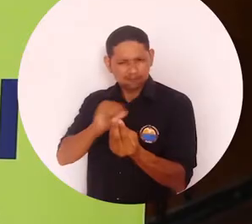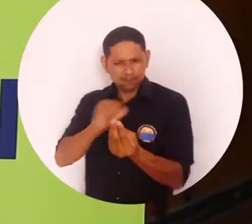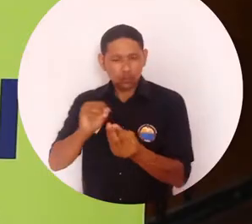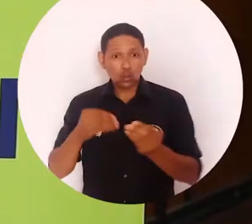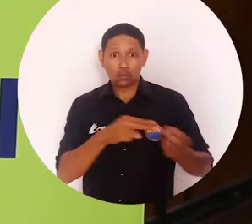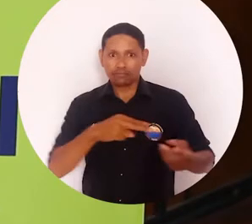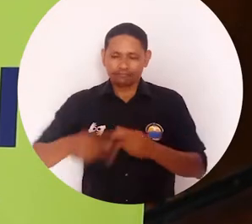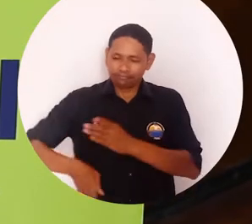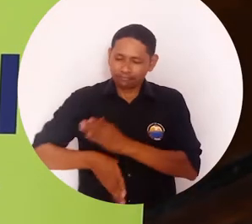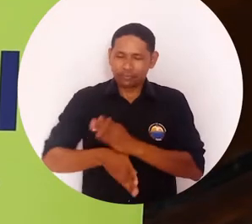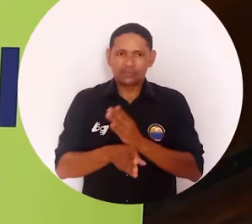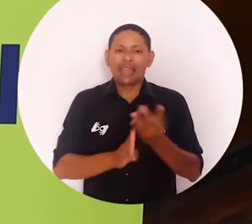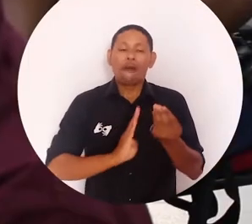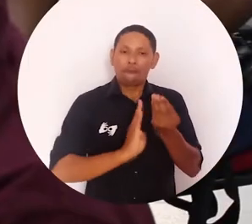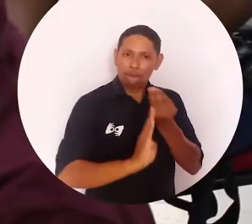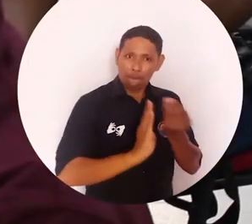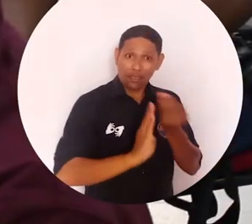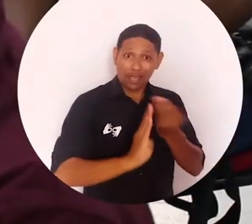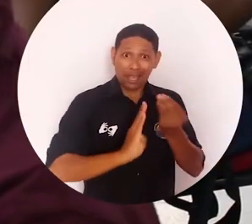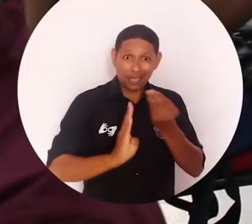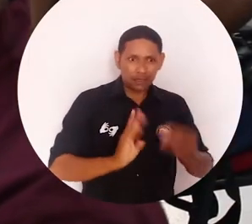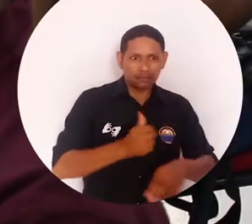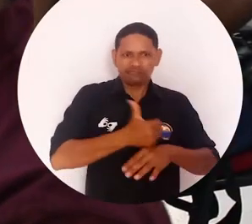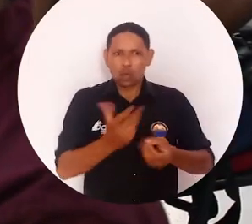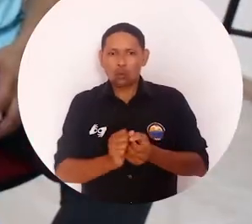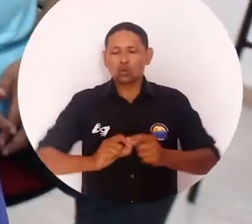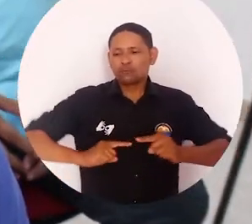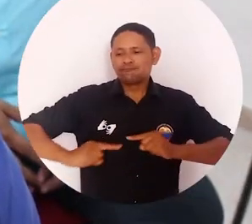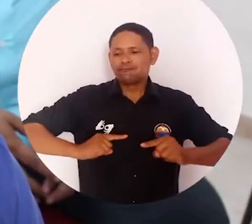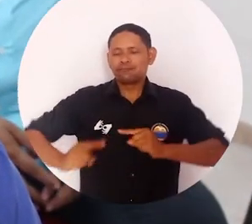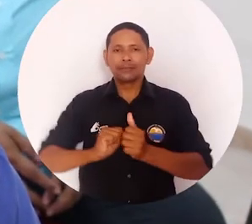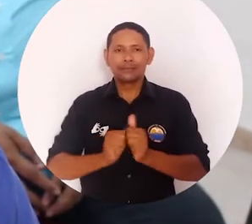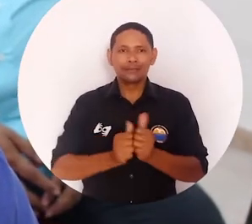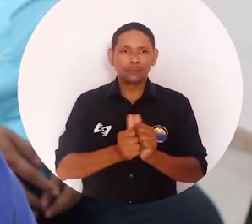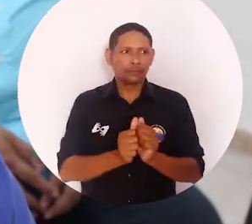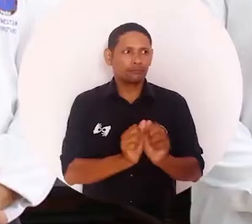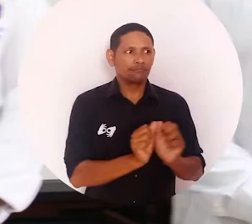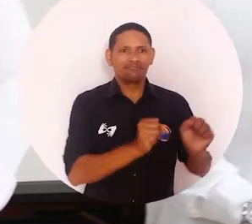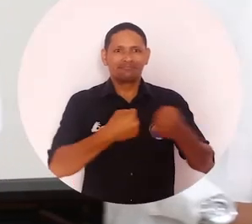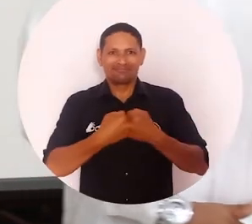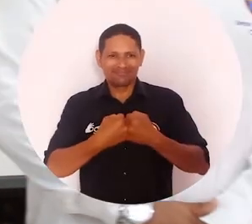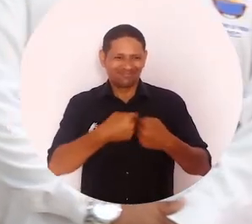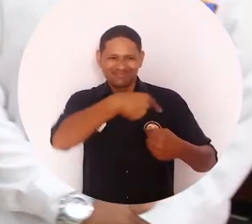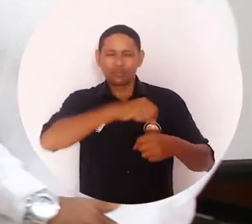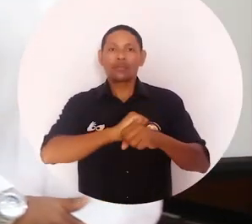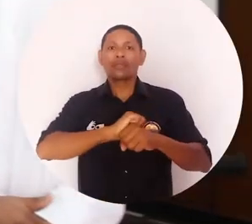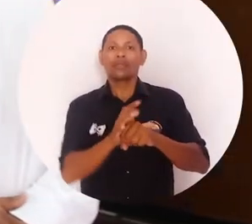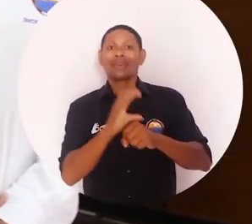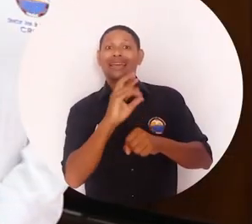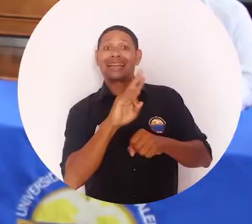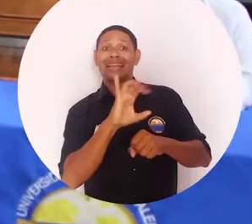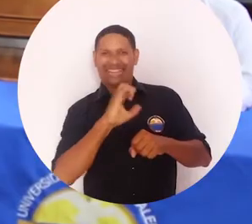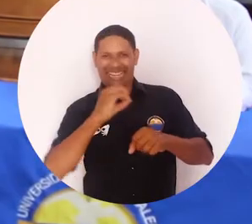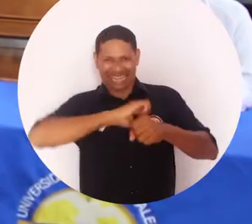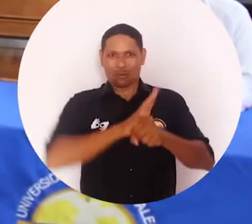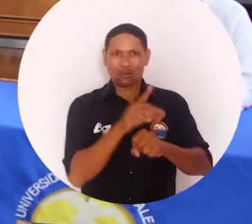fue liderada por la Dirección de Bienestar Universitario a través de la Coordinación de Deportes, que en articulación con el Centro para la Regionalización de la